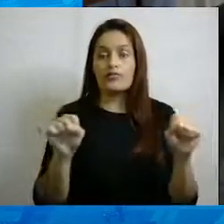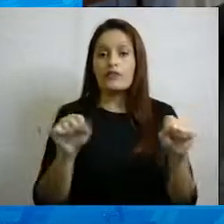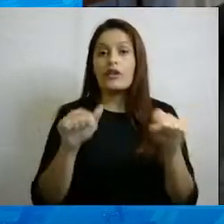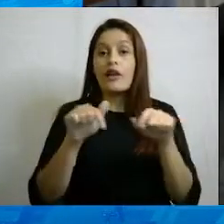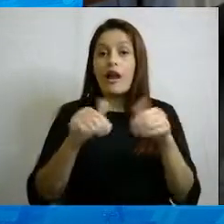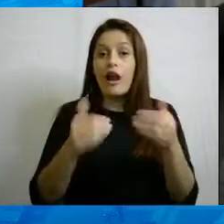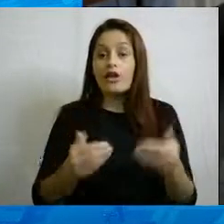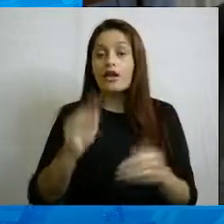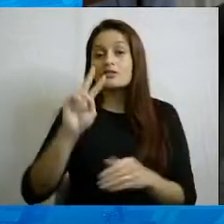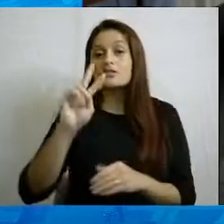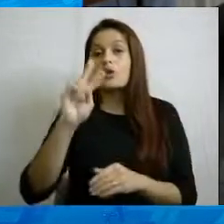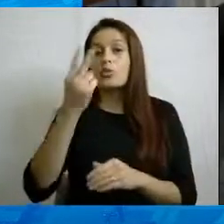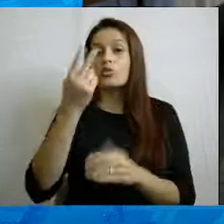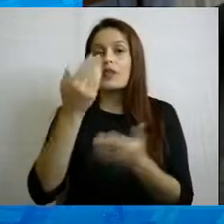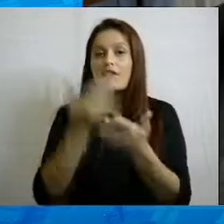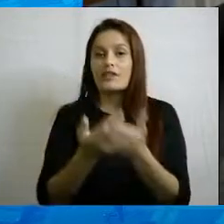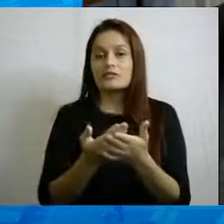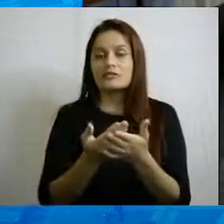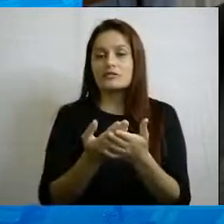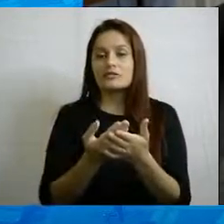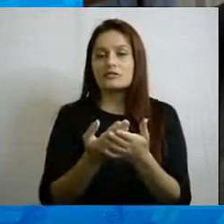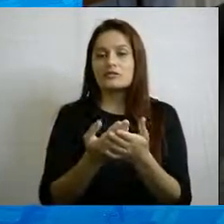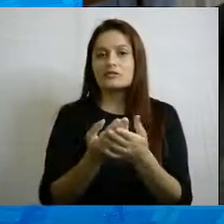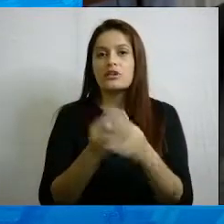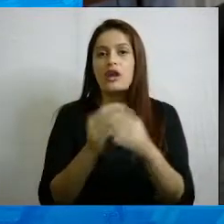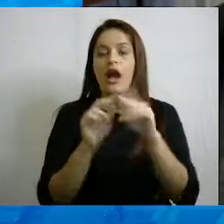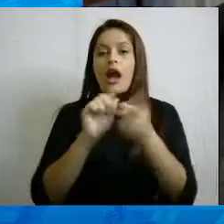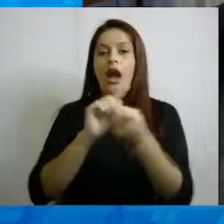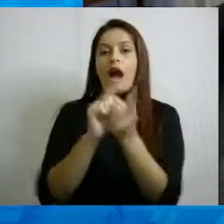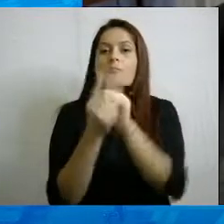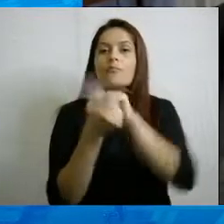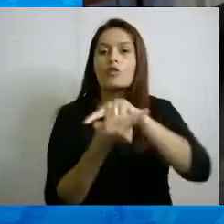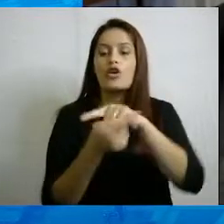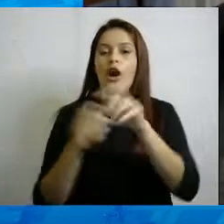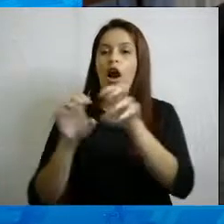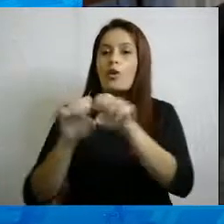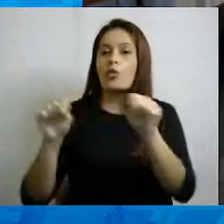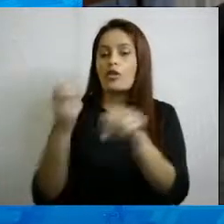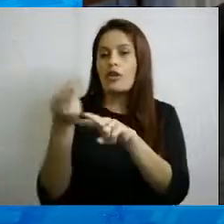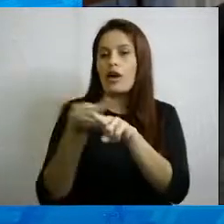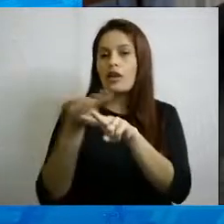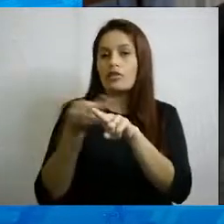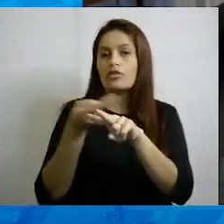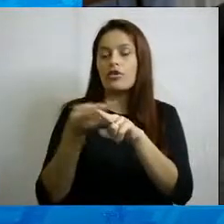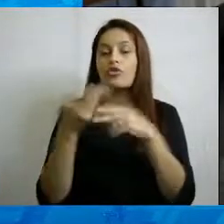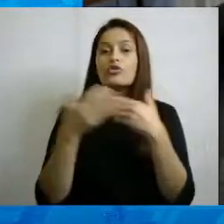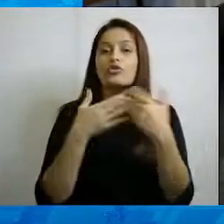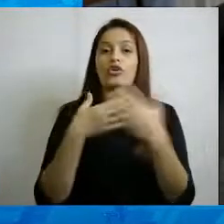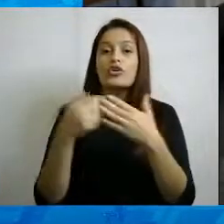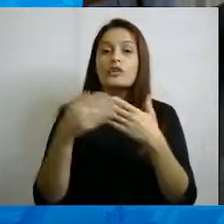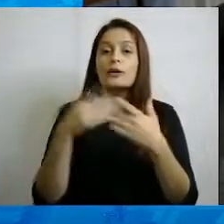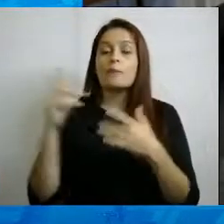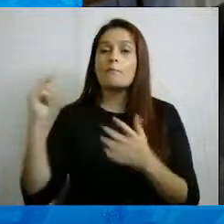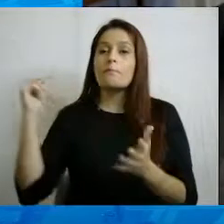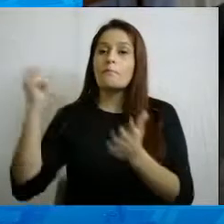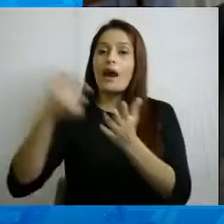una segunda modificación al convenio contrato de arriendo, donde Romesa paga